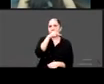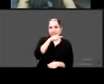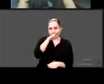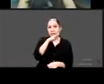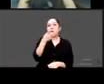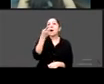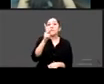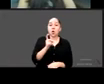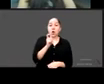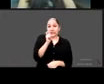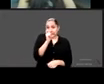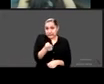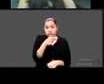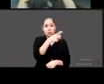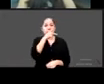decía Gaudencio.